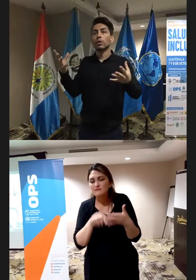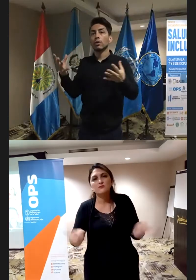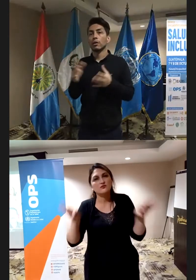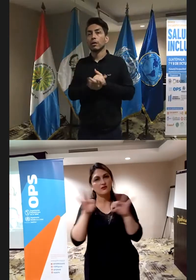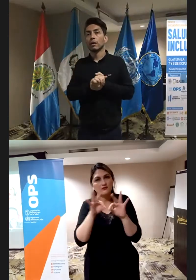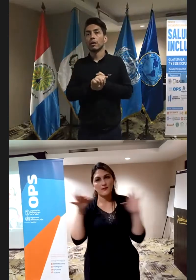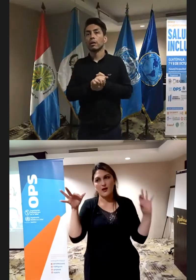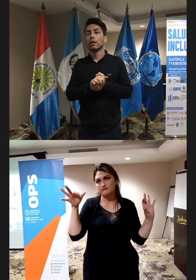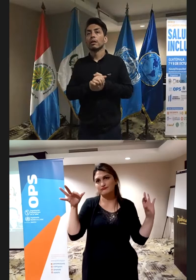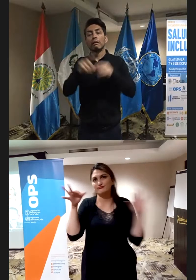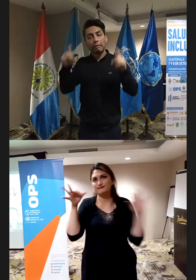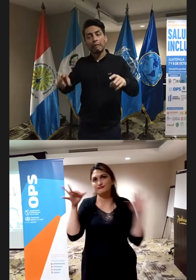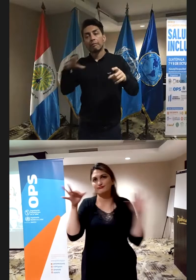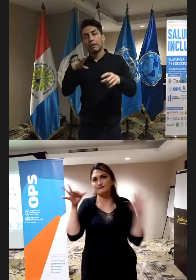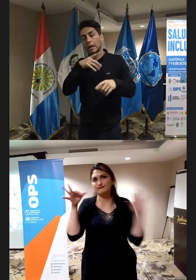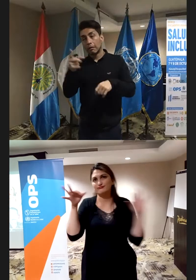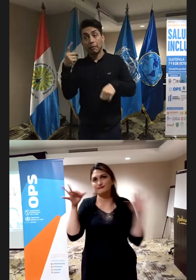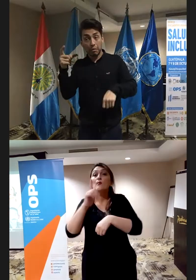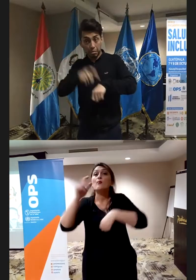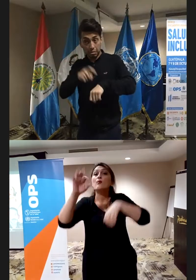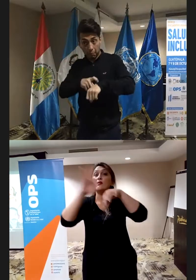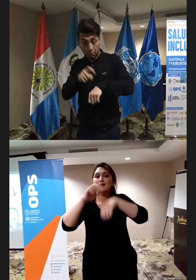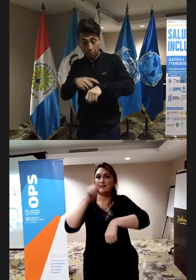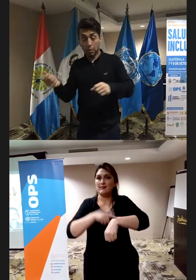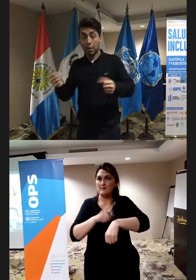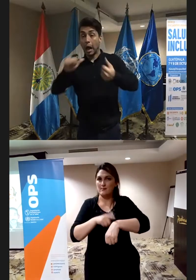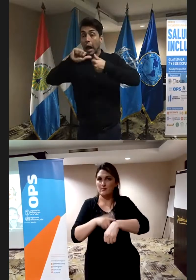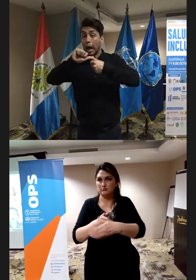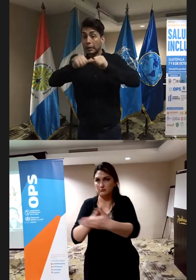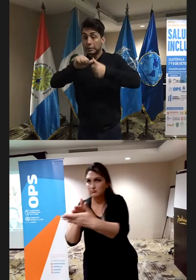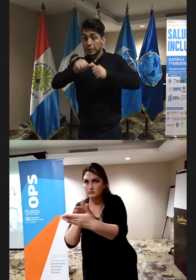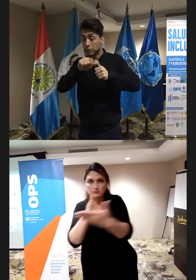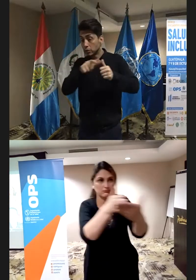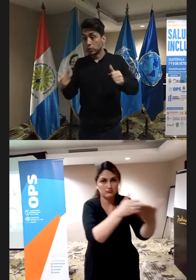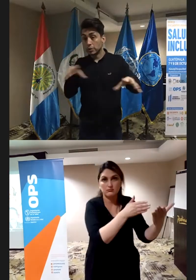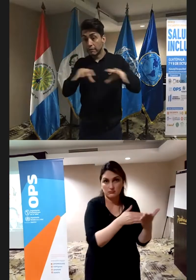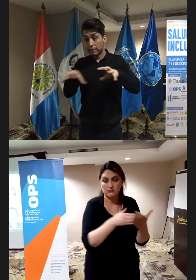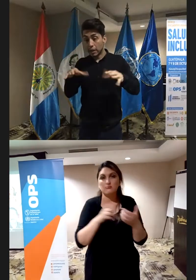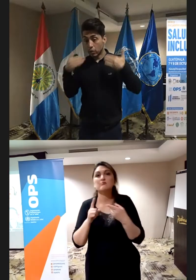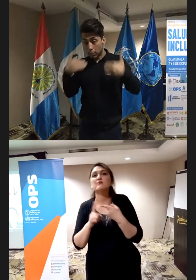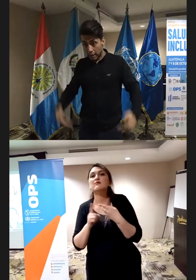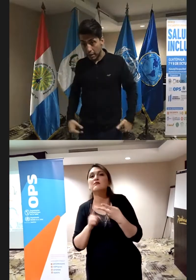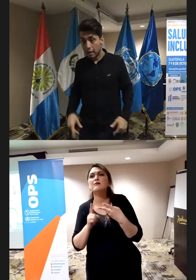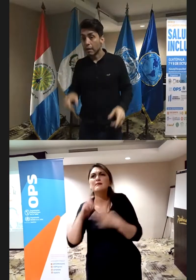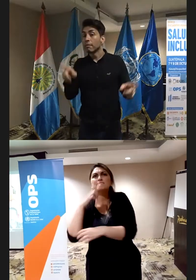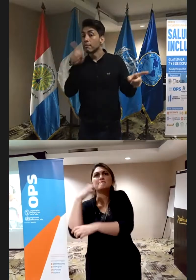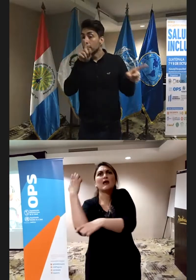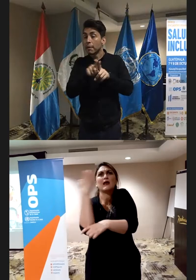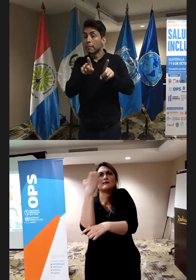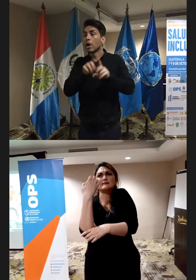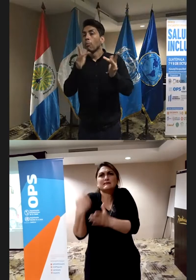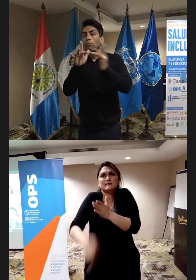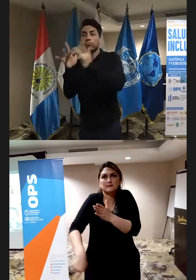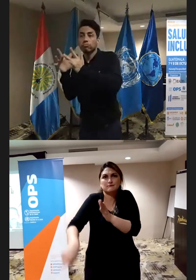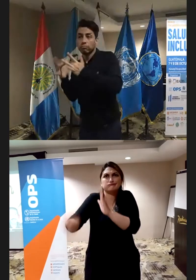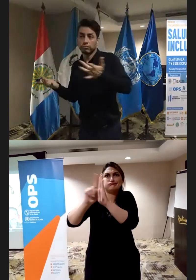que tener en cuenta el tiempo, el acceso a la ayuda humanitaria y el tipo de emergencias. Por ejemplo,